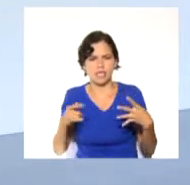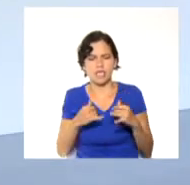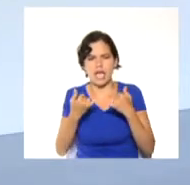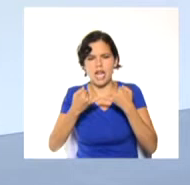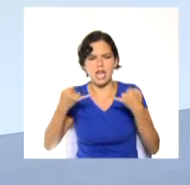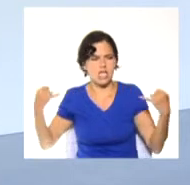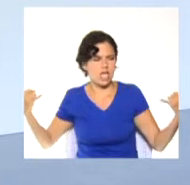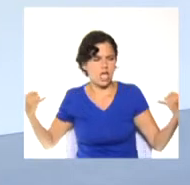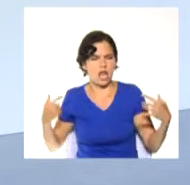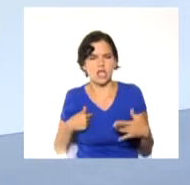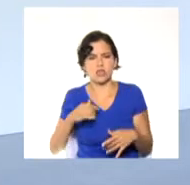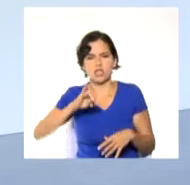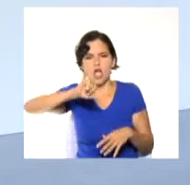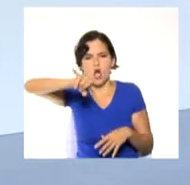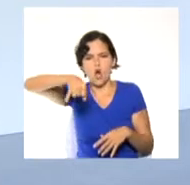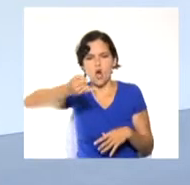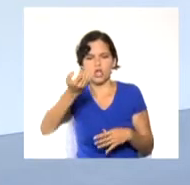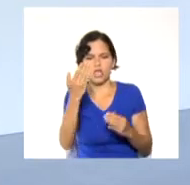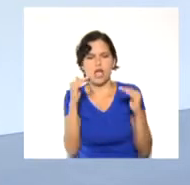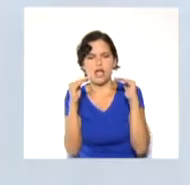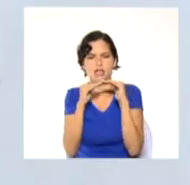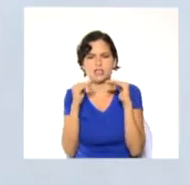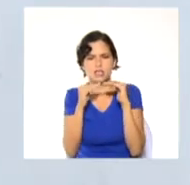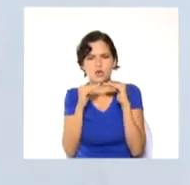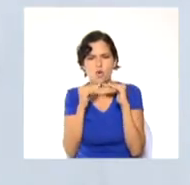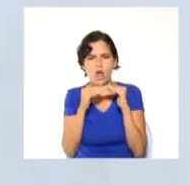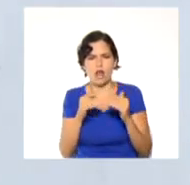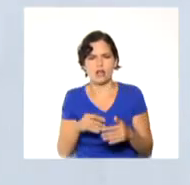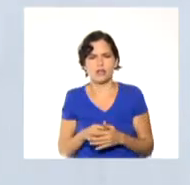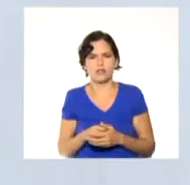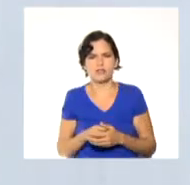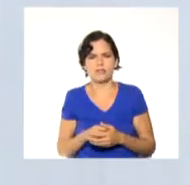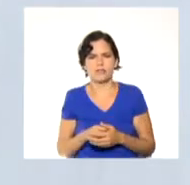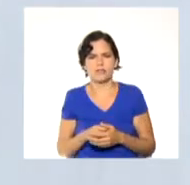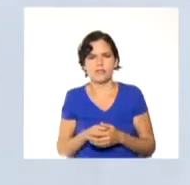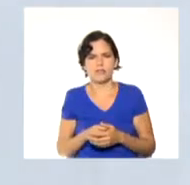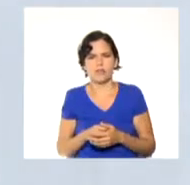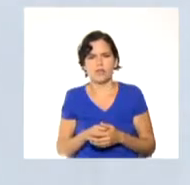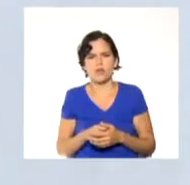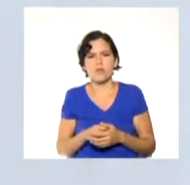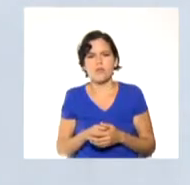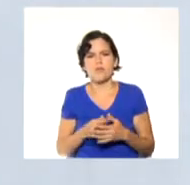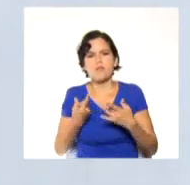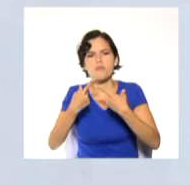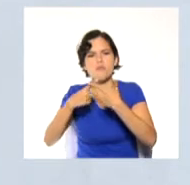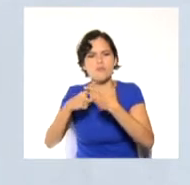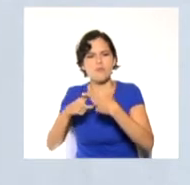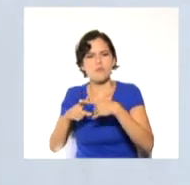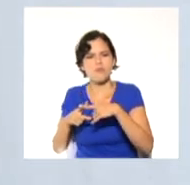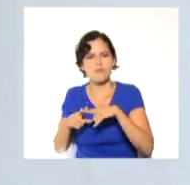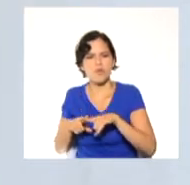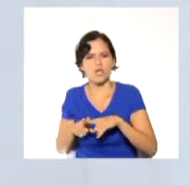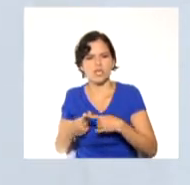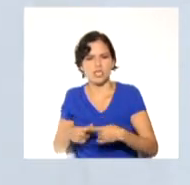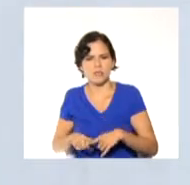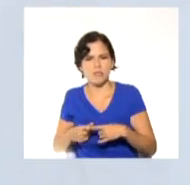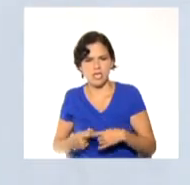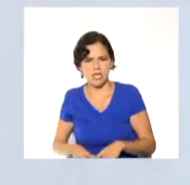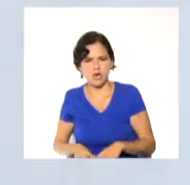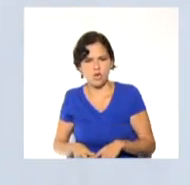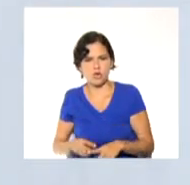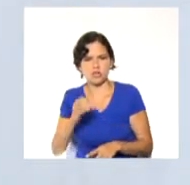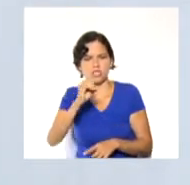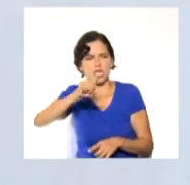lineal. J es igual a quién. Primero debo de resolver